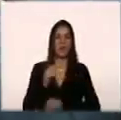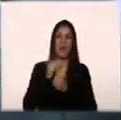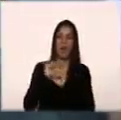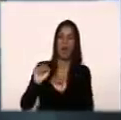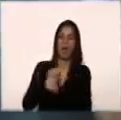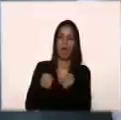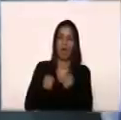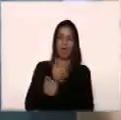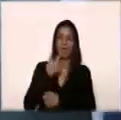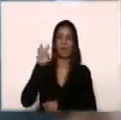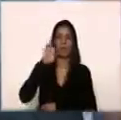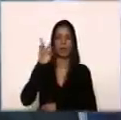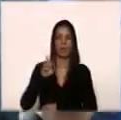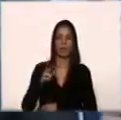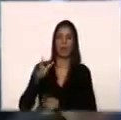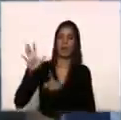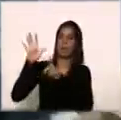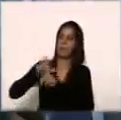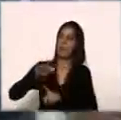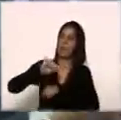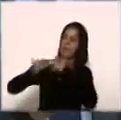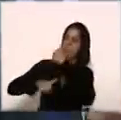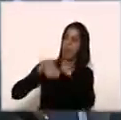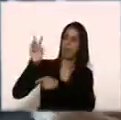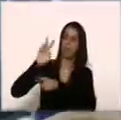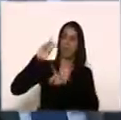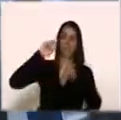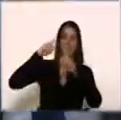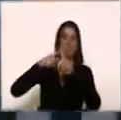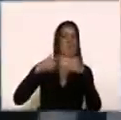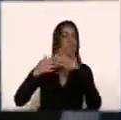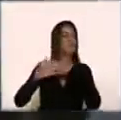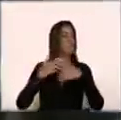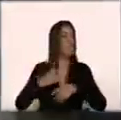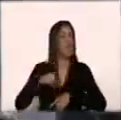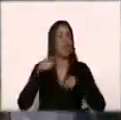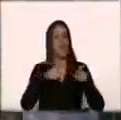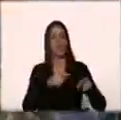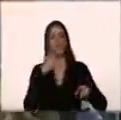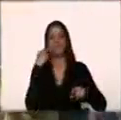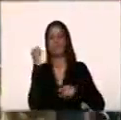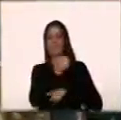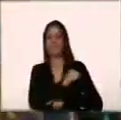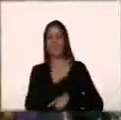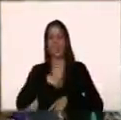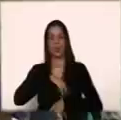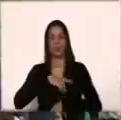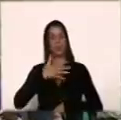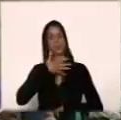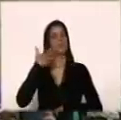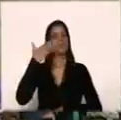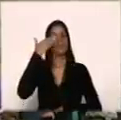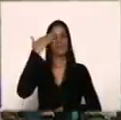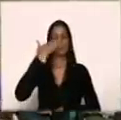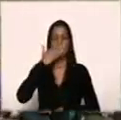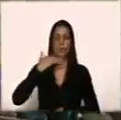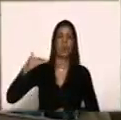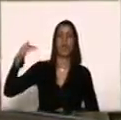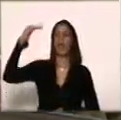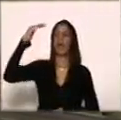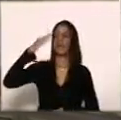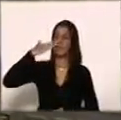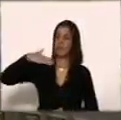ponernos de rodillas a los venezolanos y venezolanas, pero que no lo podrán hacer porque crecimos, somos grandes,